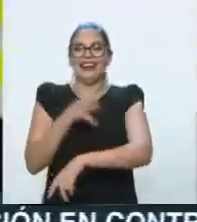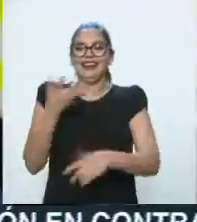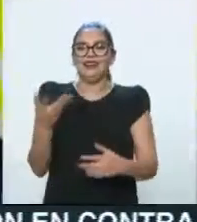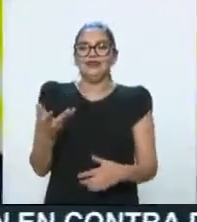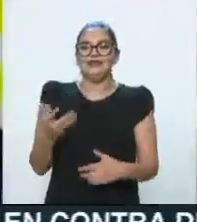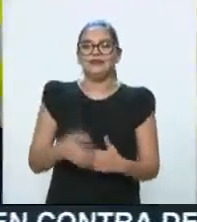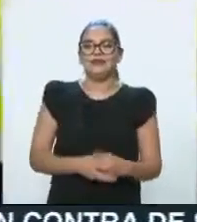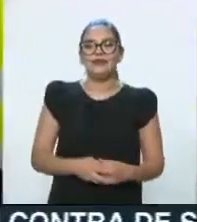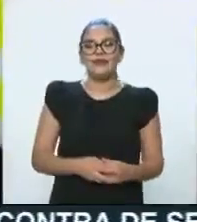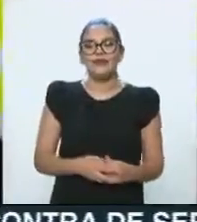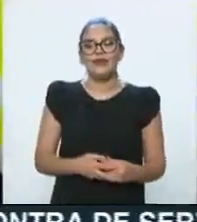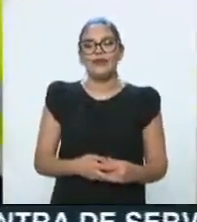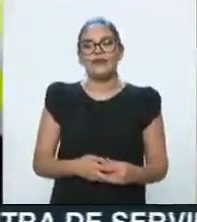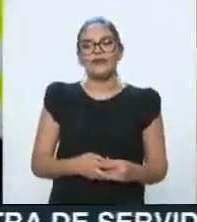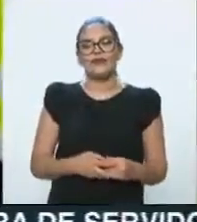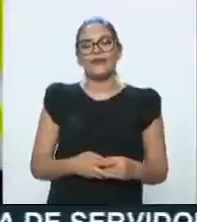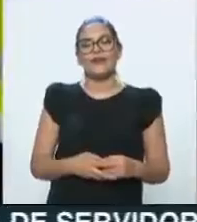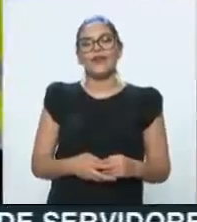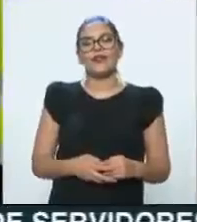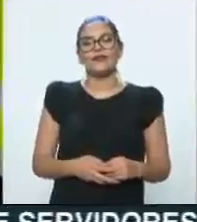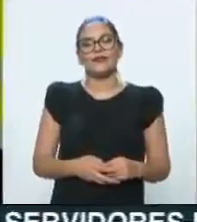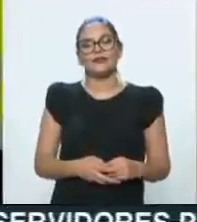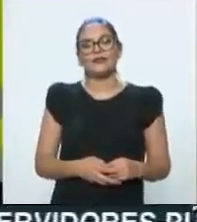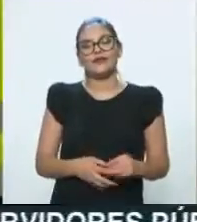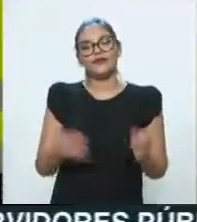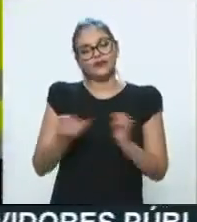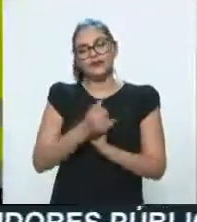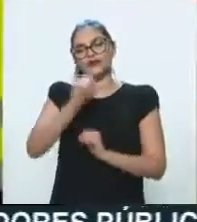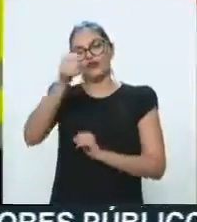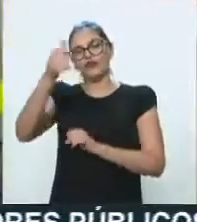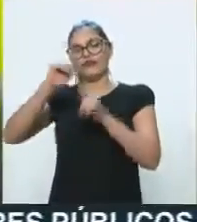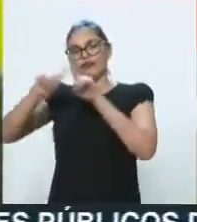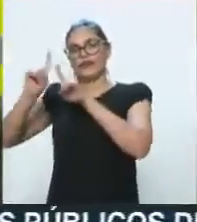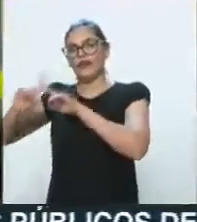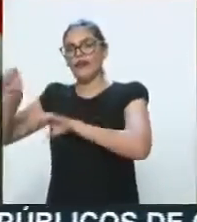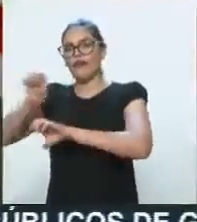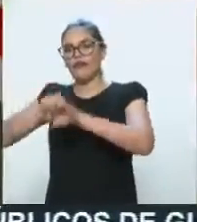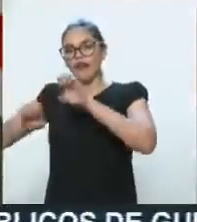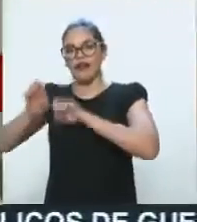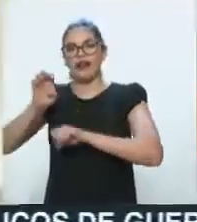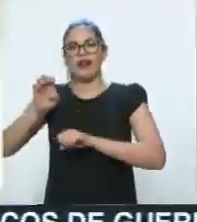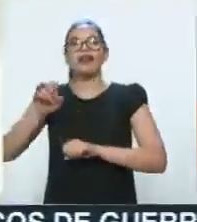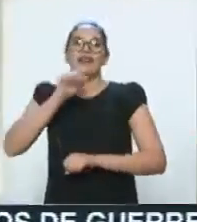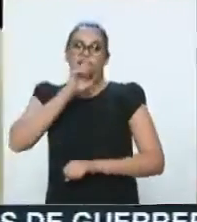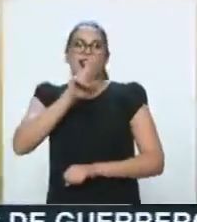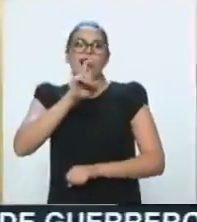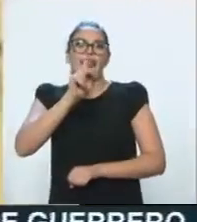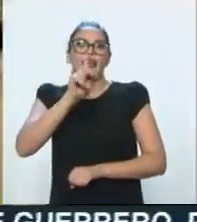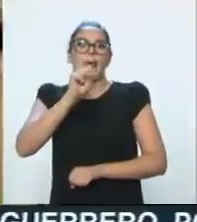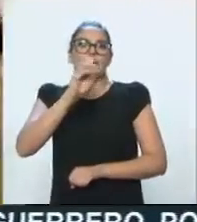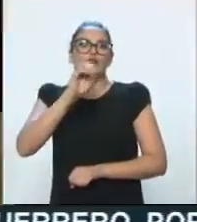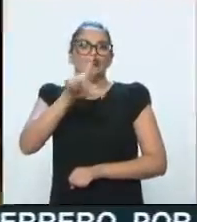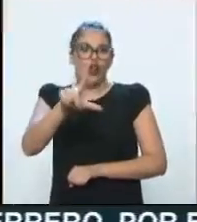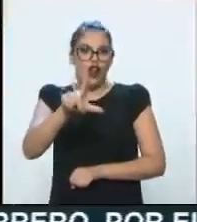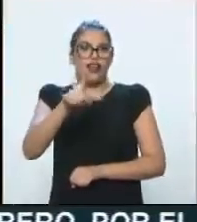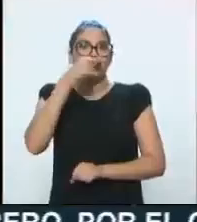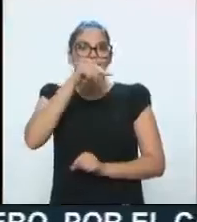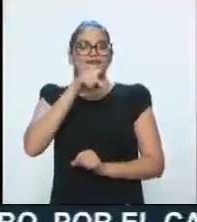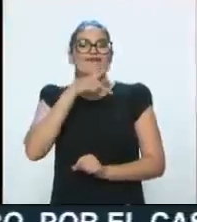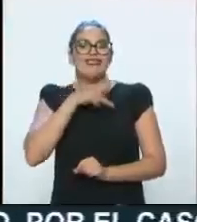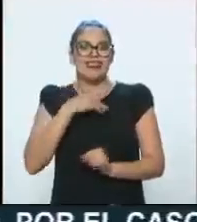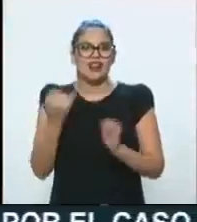gobierno de calderón y otras a repsol por supuesto en el caso del petróleo